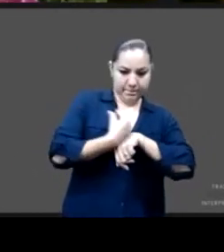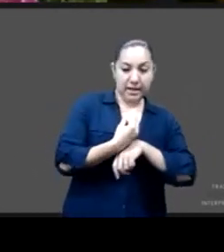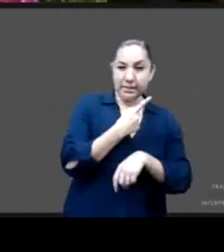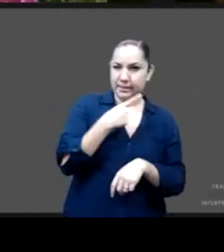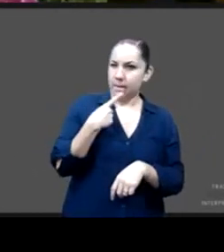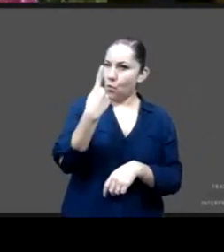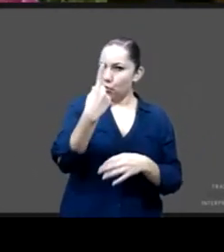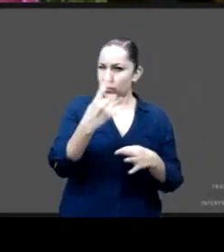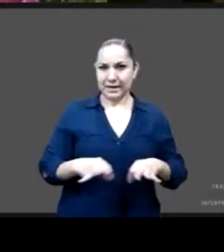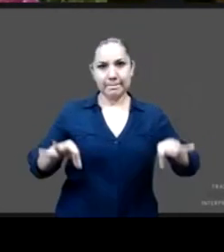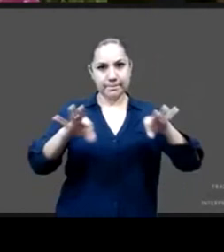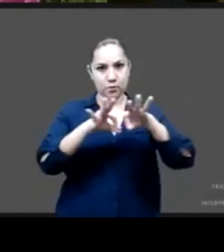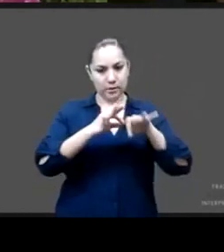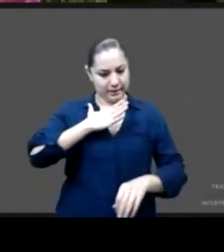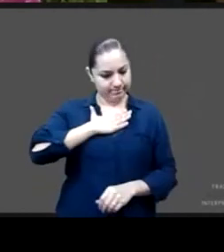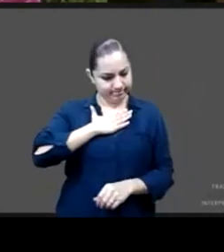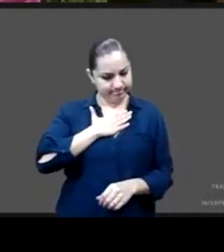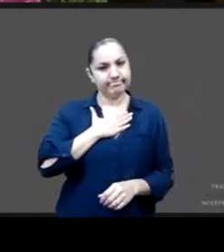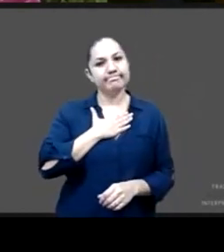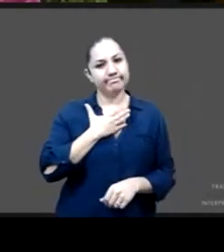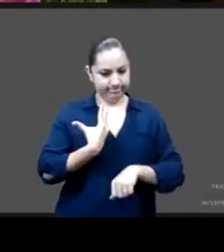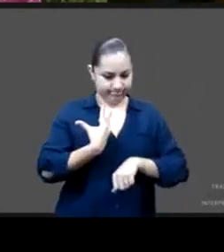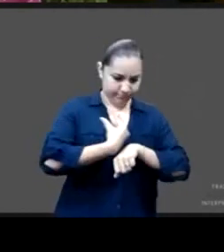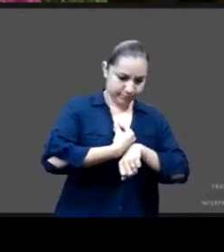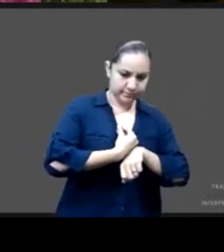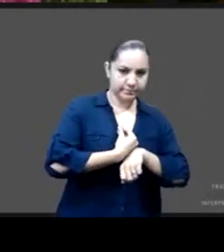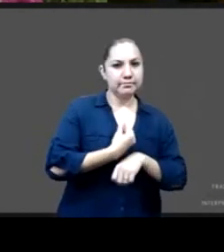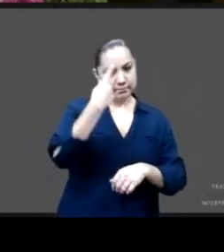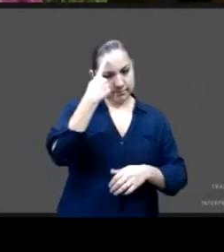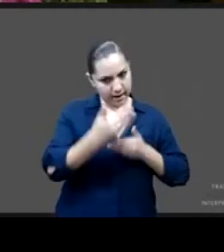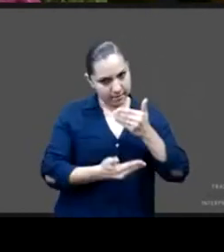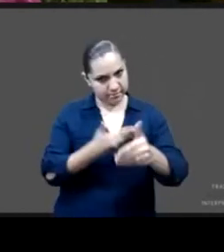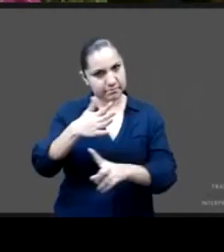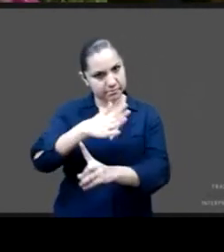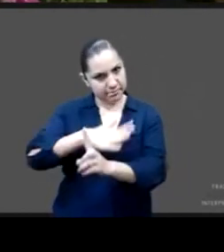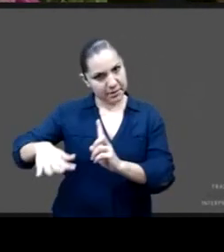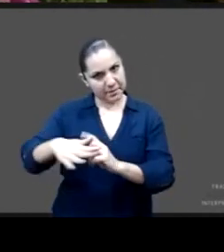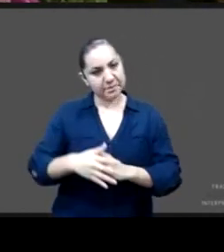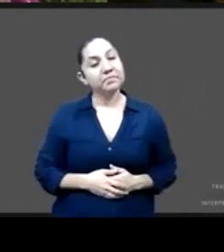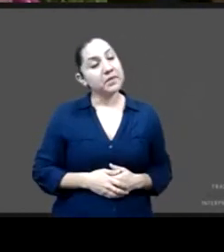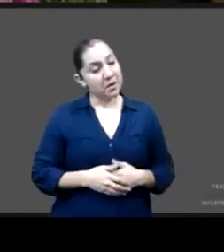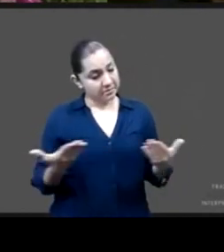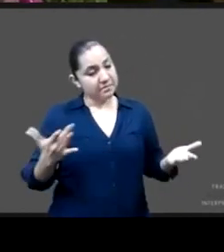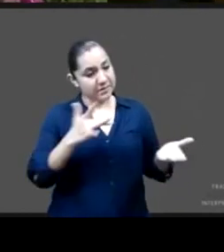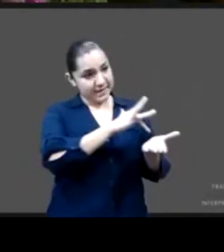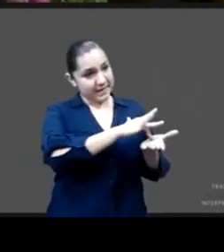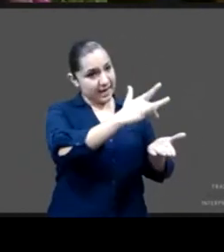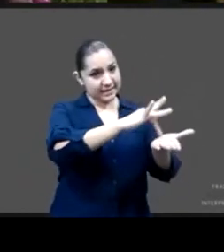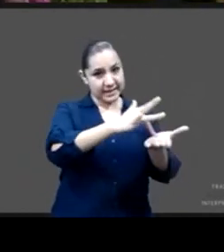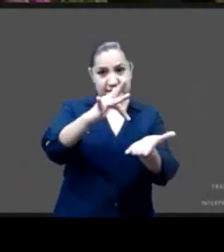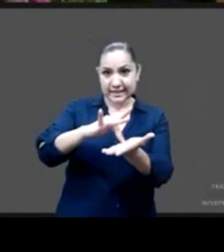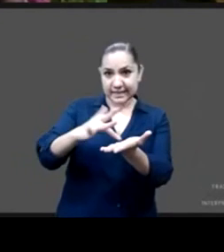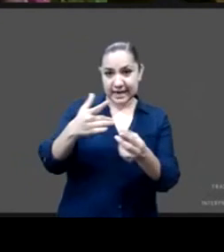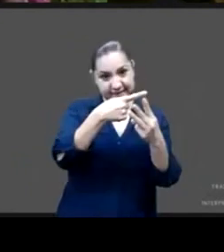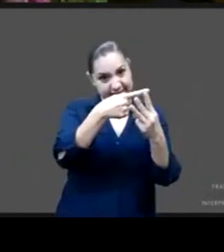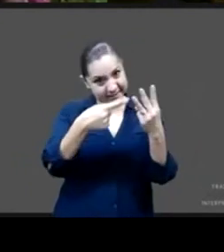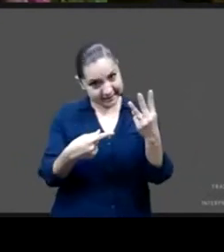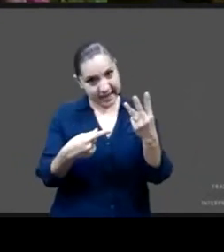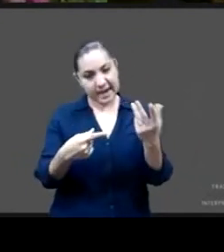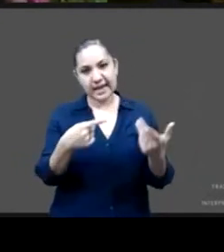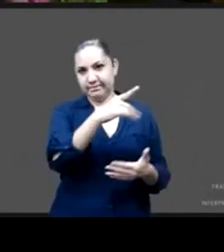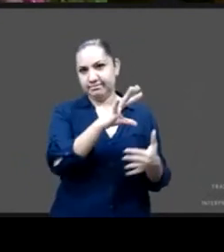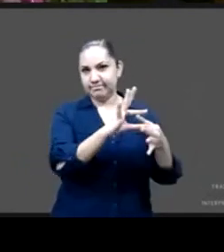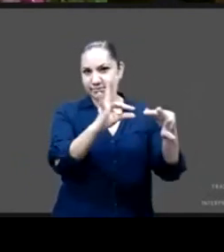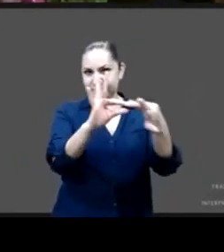muchas gracias Oscar gracias gracias Tere gracias Vero gracias Oscar por sus compartires por los proyectos tan